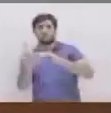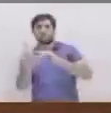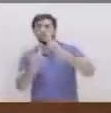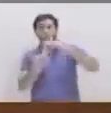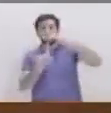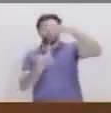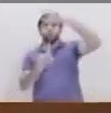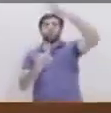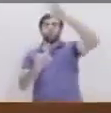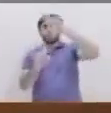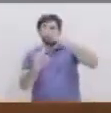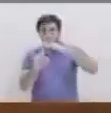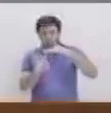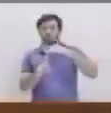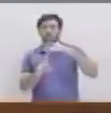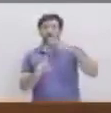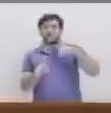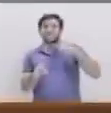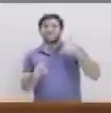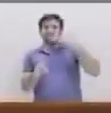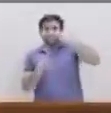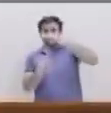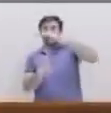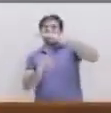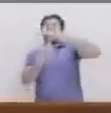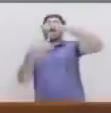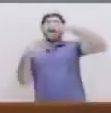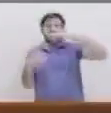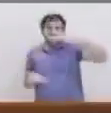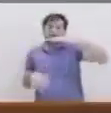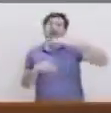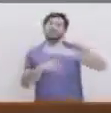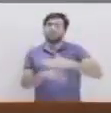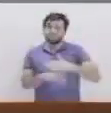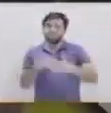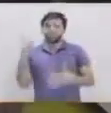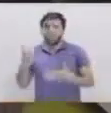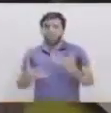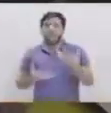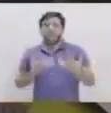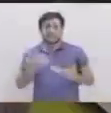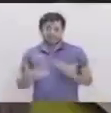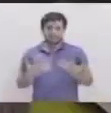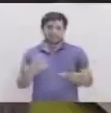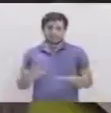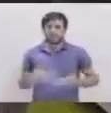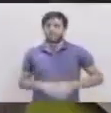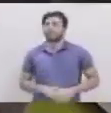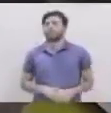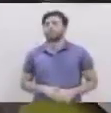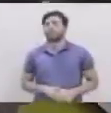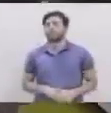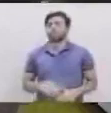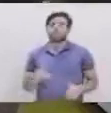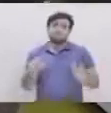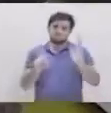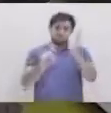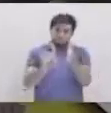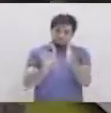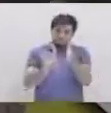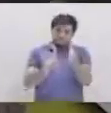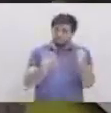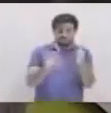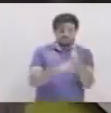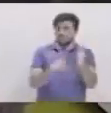esta manera, hacia arriba y luego hacia abajo. Entonces acá nosotros estamos directamente teniendo el aire caliente, no como